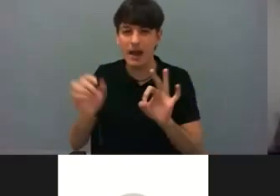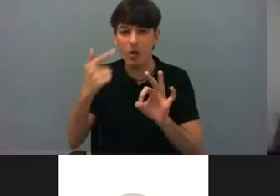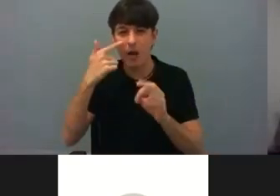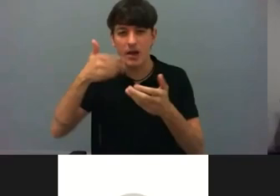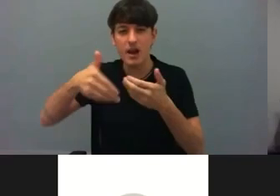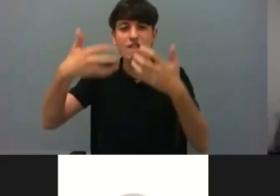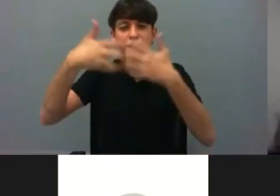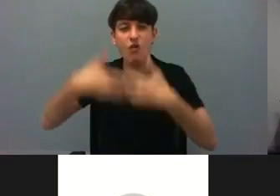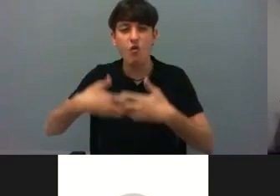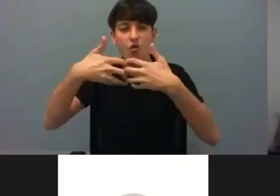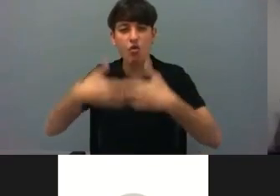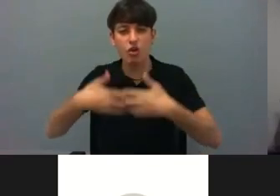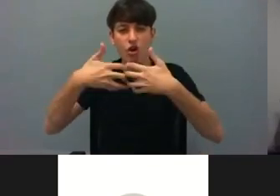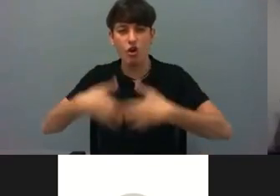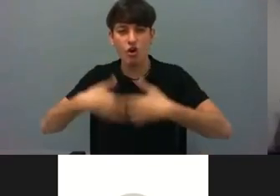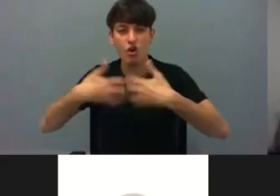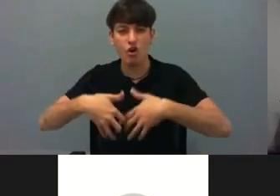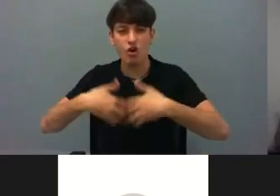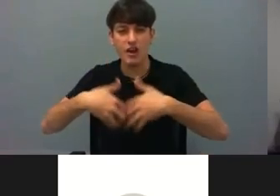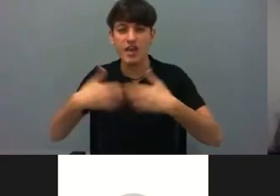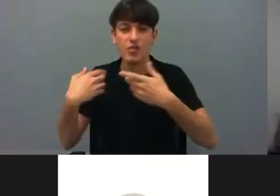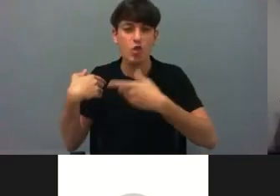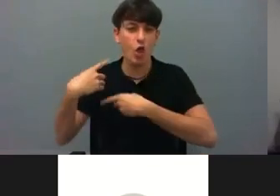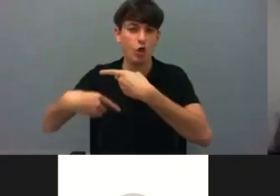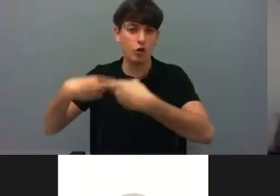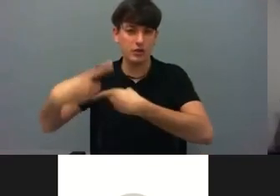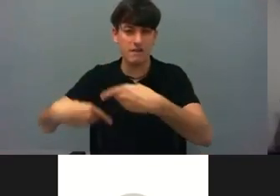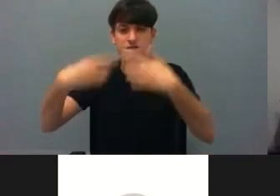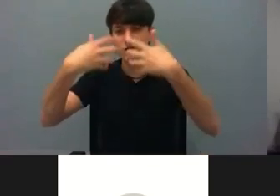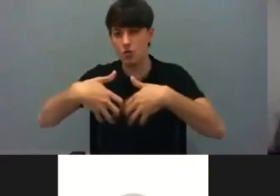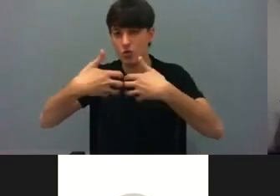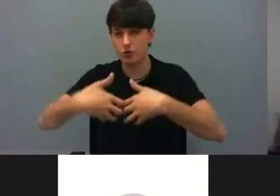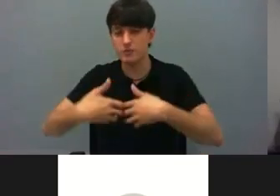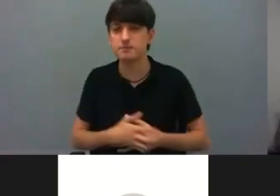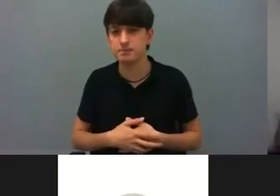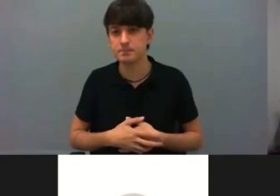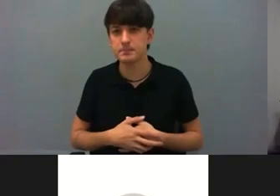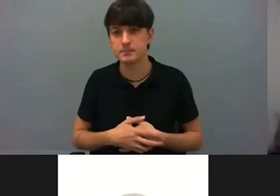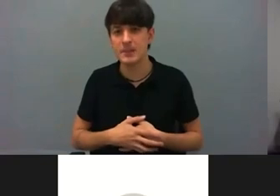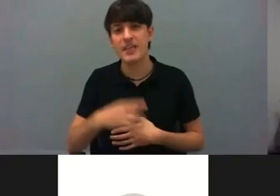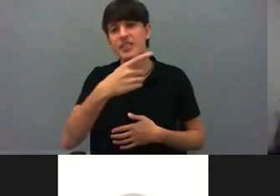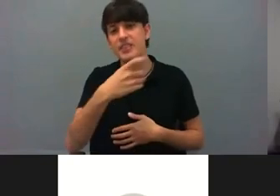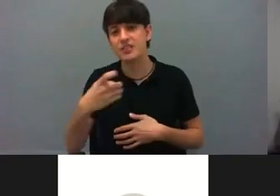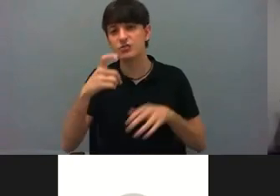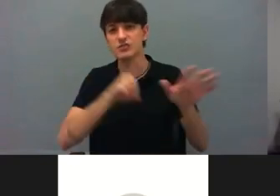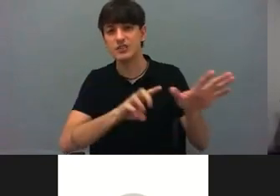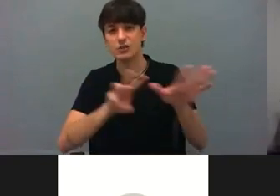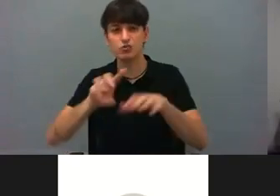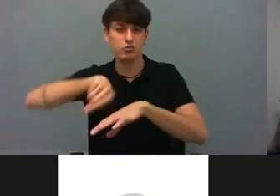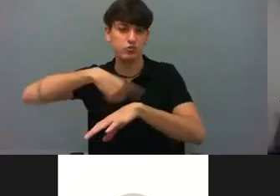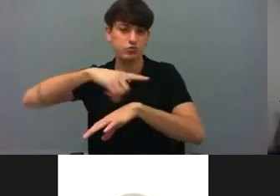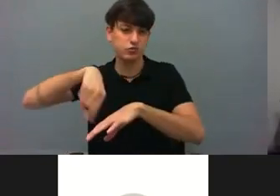engranaje en el día a día de ese cronos, de esas 168 horas funcione. Entonces me